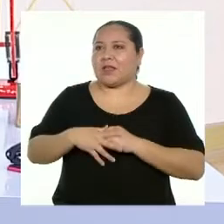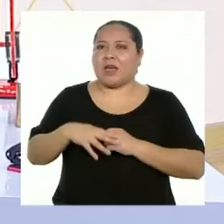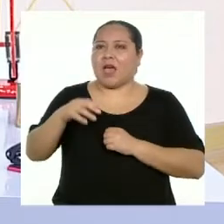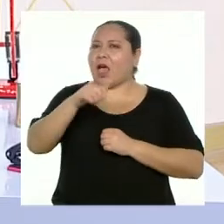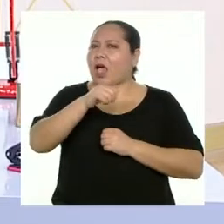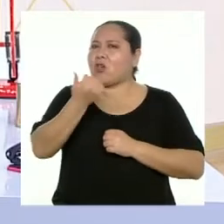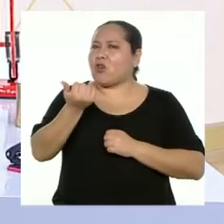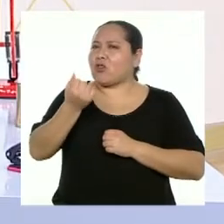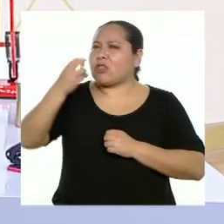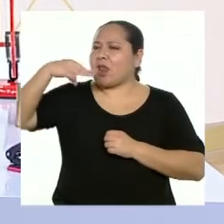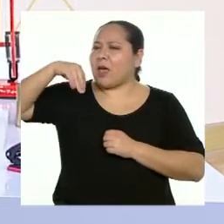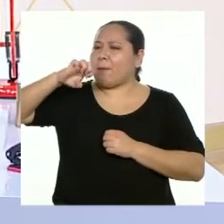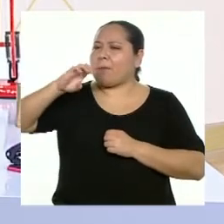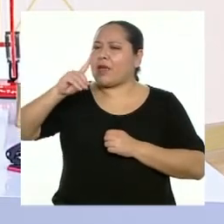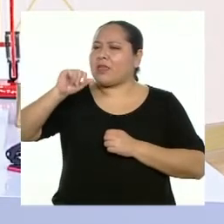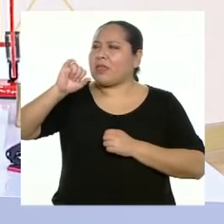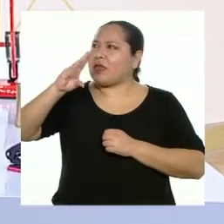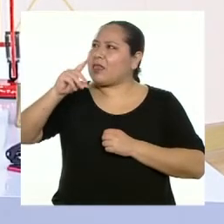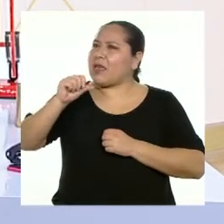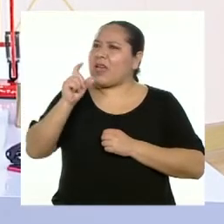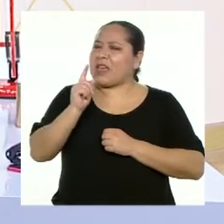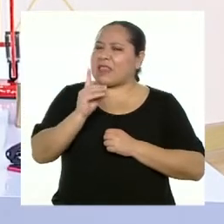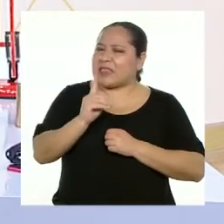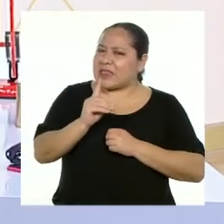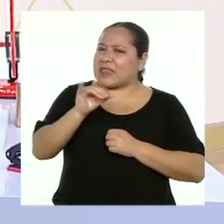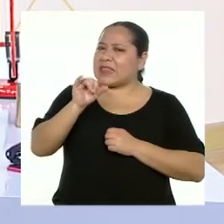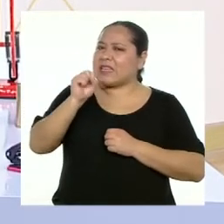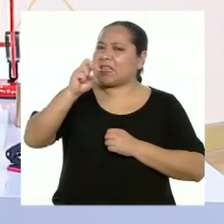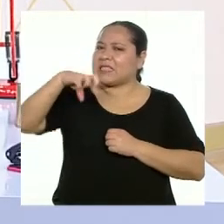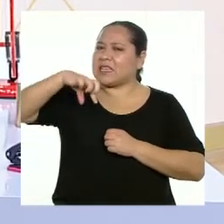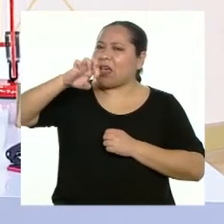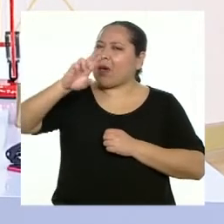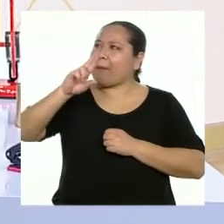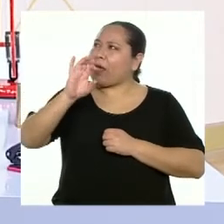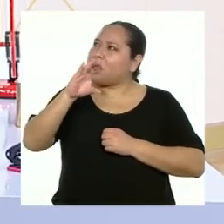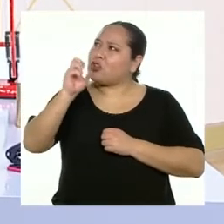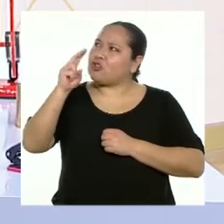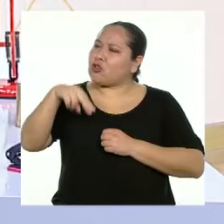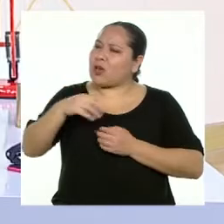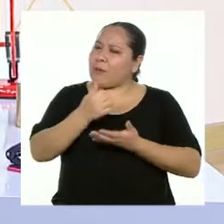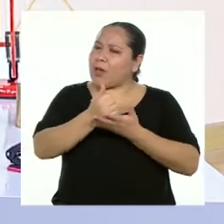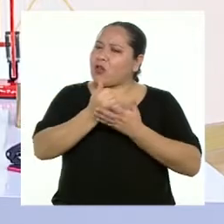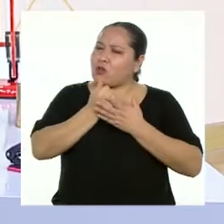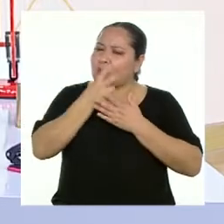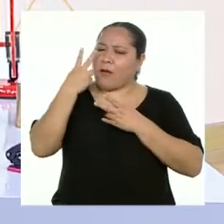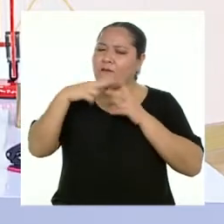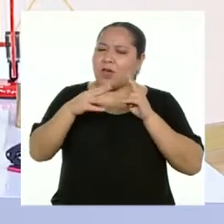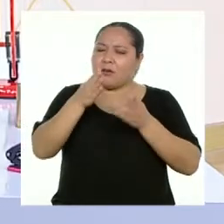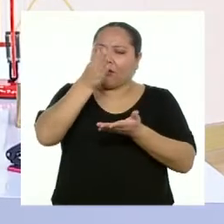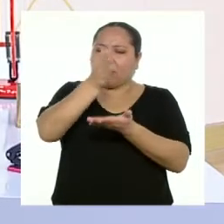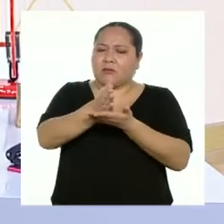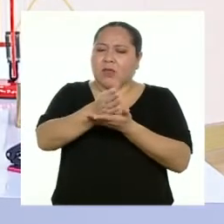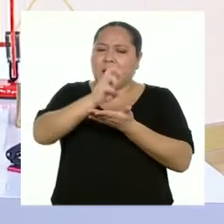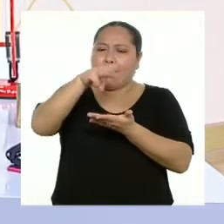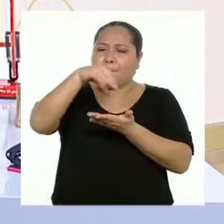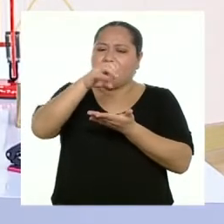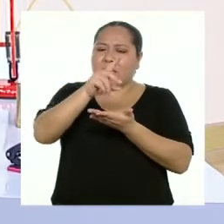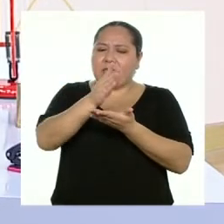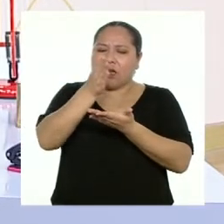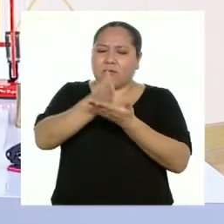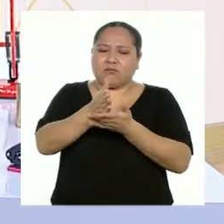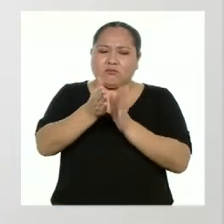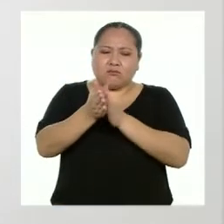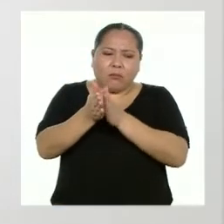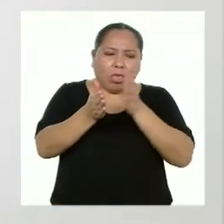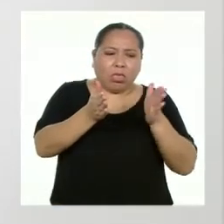otra medida de dispersión que me ayude a complementar el grado de comportamiento de los datos respecto a la media del conjunto